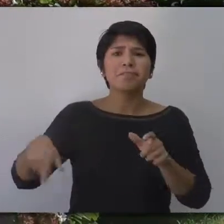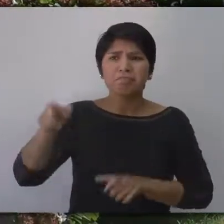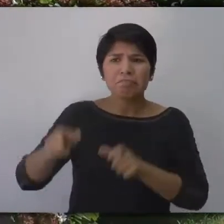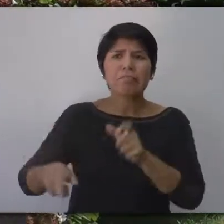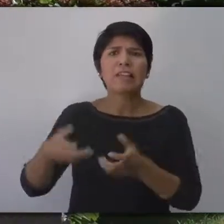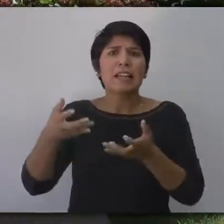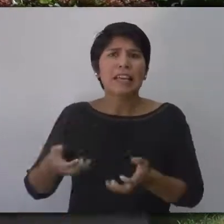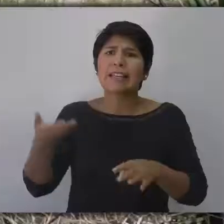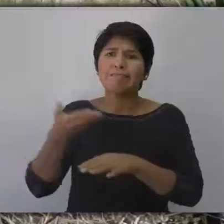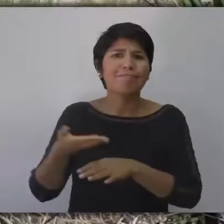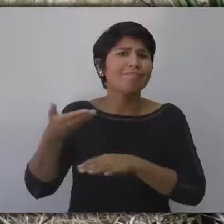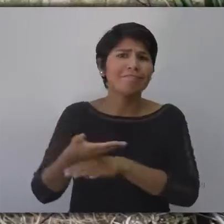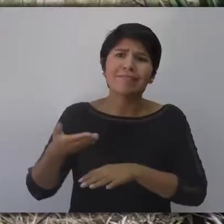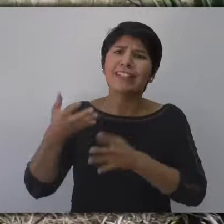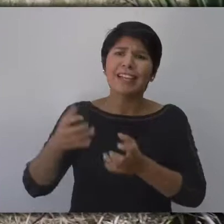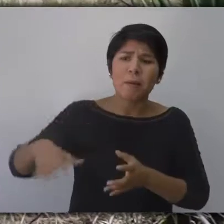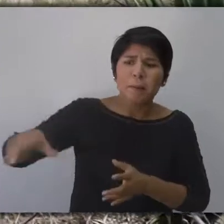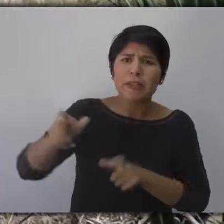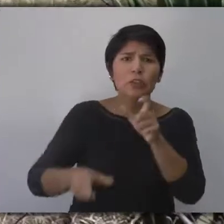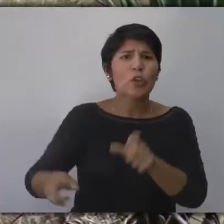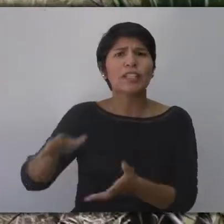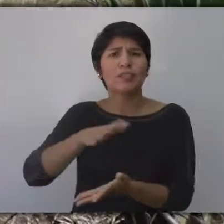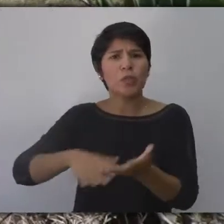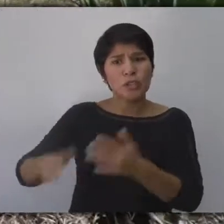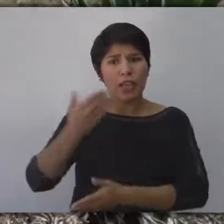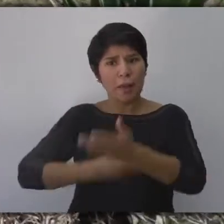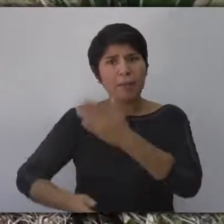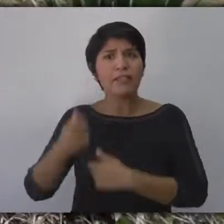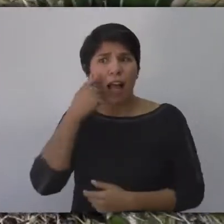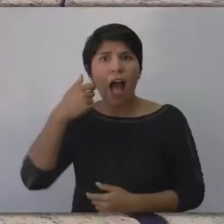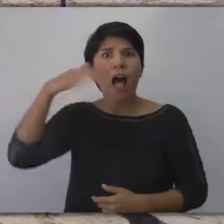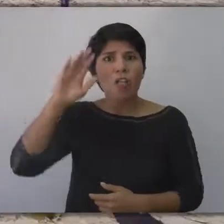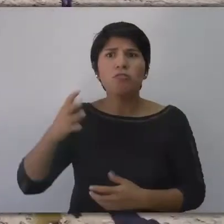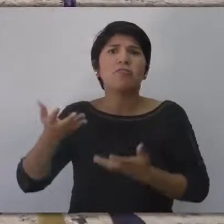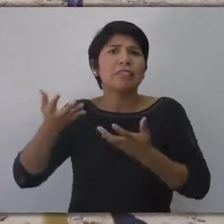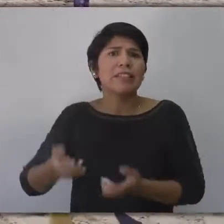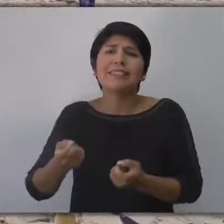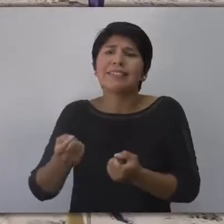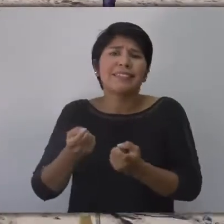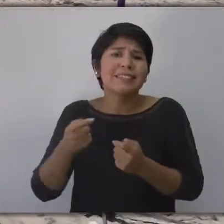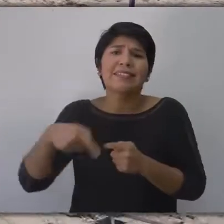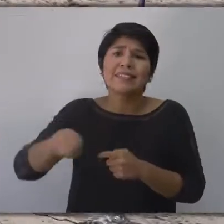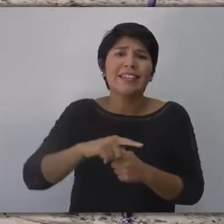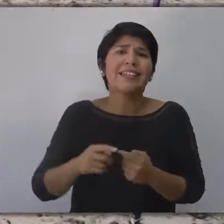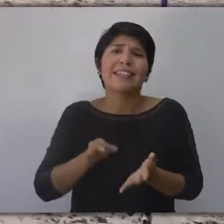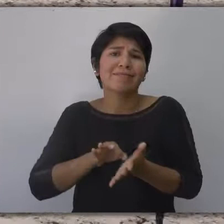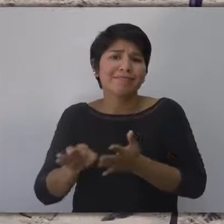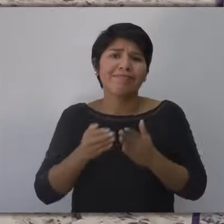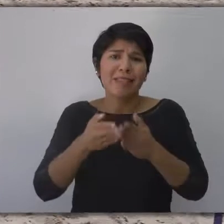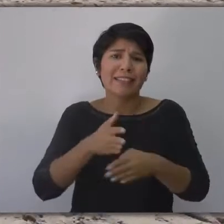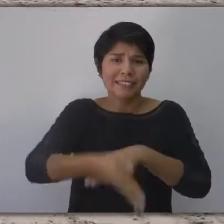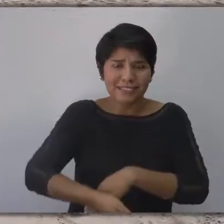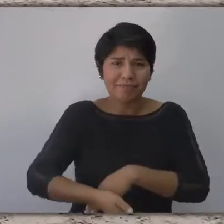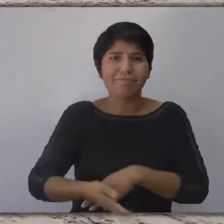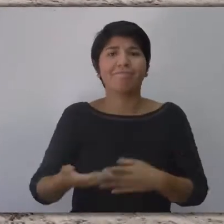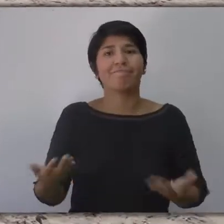la demanda, muchas personas en situación de discapacidad y adultos mayores requieren necesariamente del